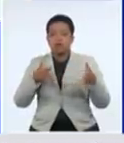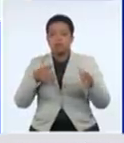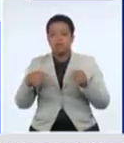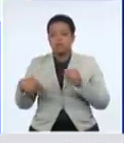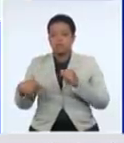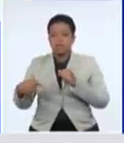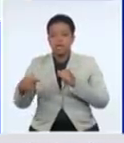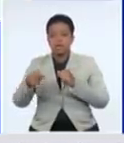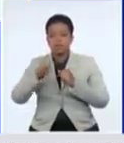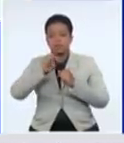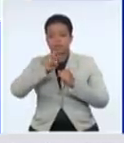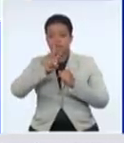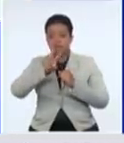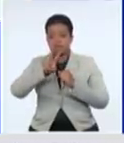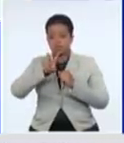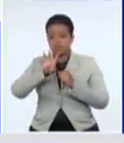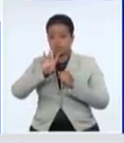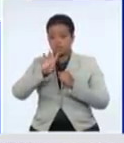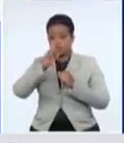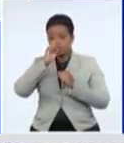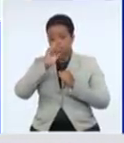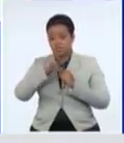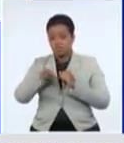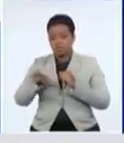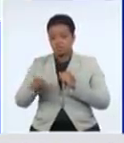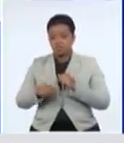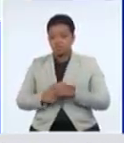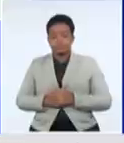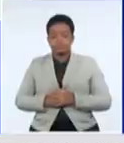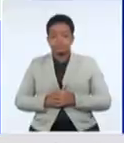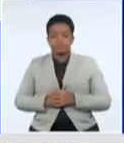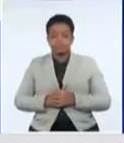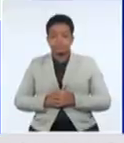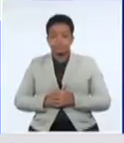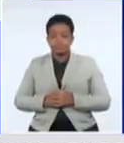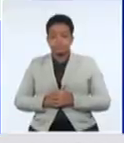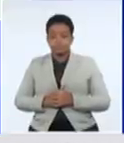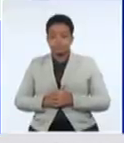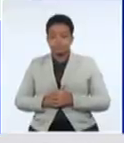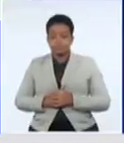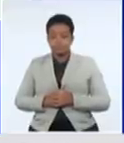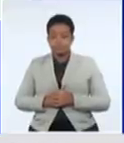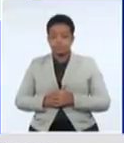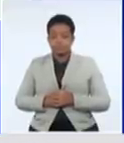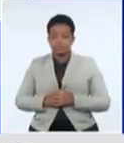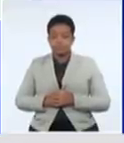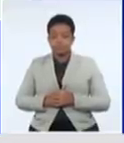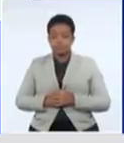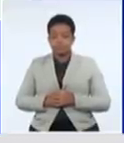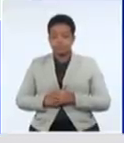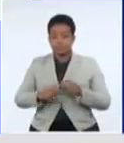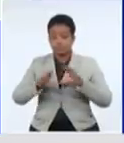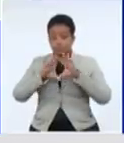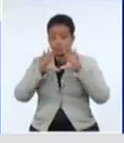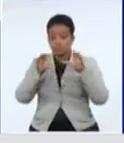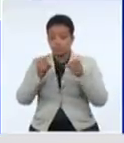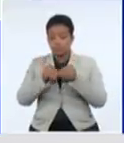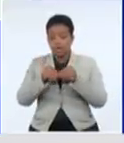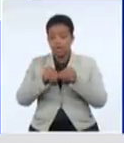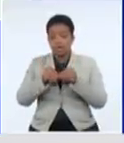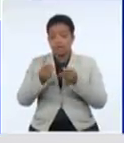324 por día contra 354 que teníamos en el acumulado de la quincena hasta